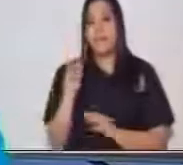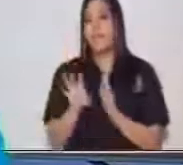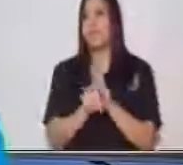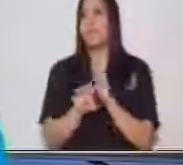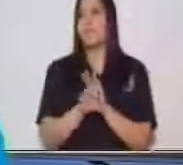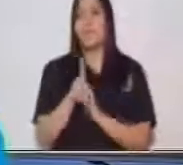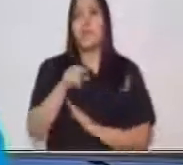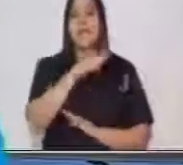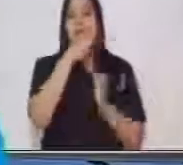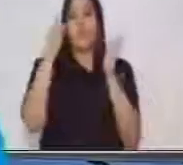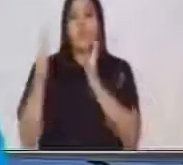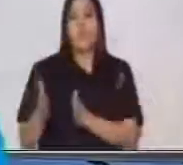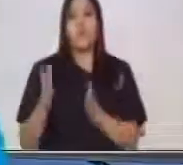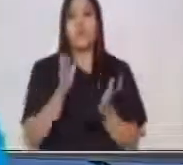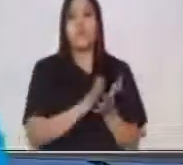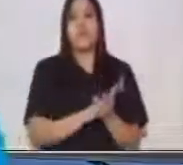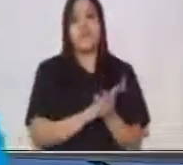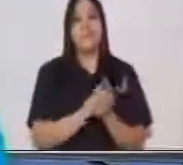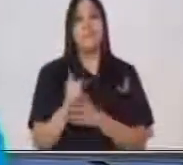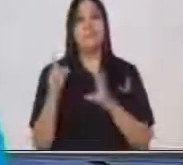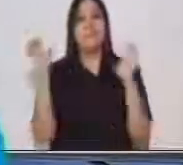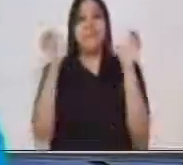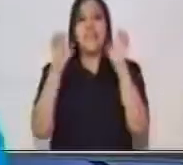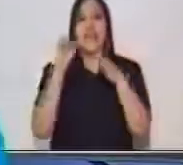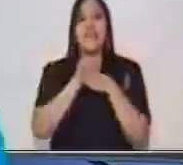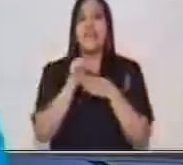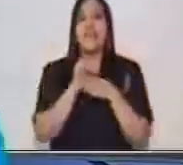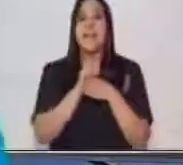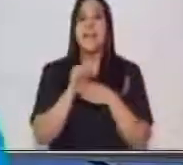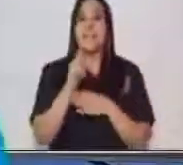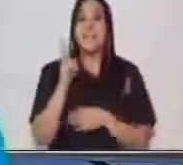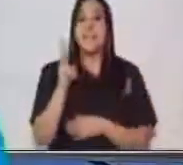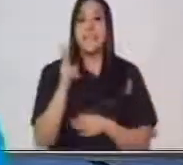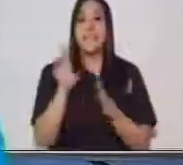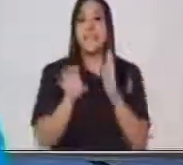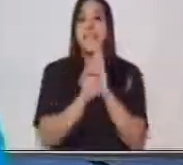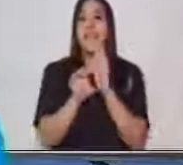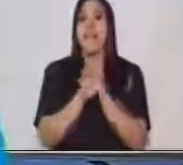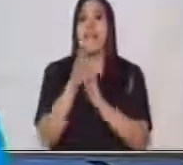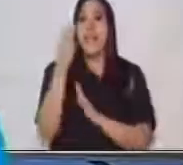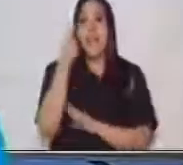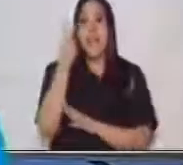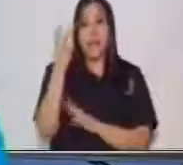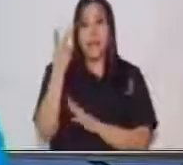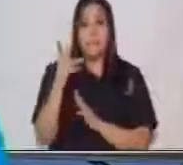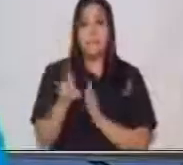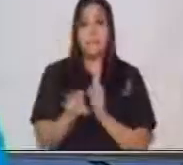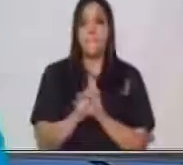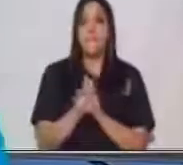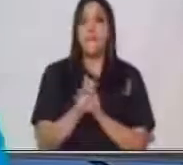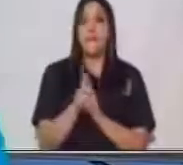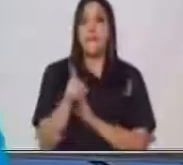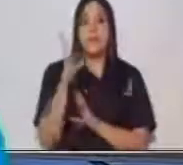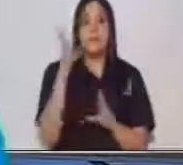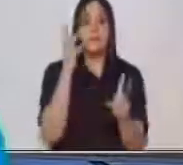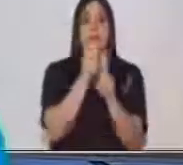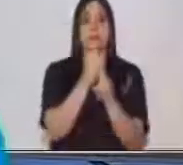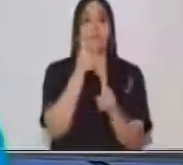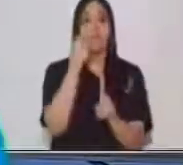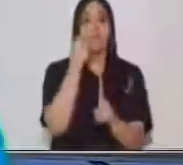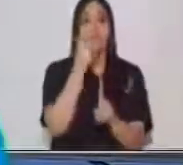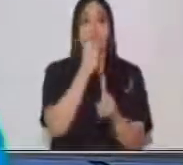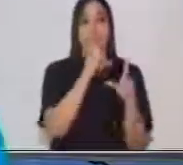a pasar a la parte de ejercitación y de ejemplificación. Como te puedes dar cuenta, en